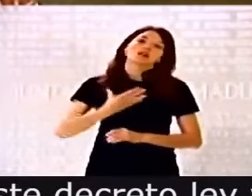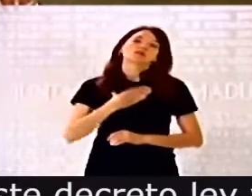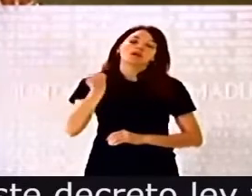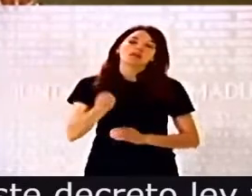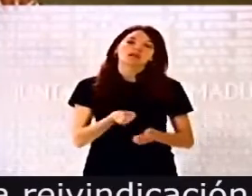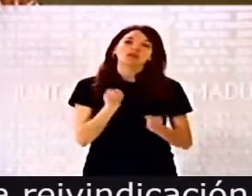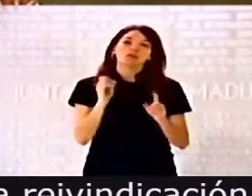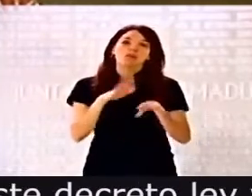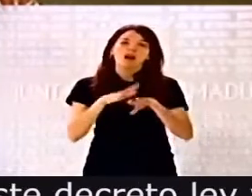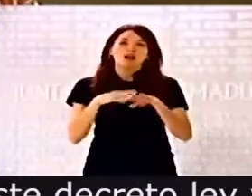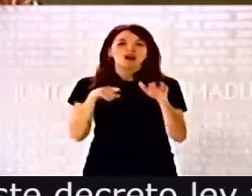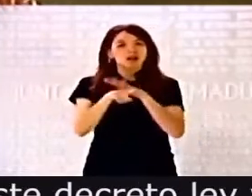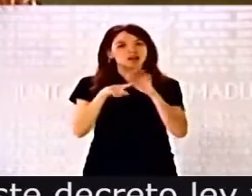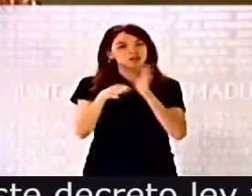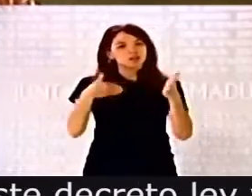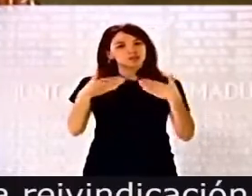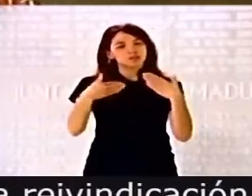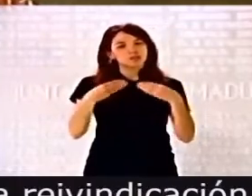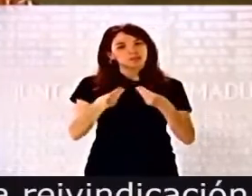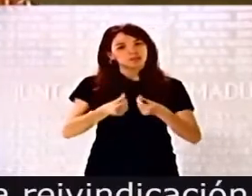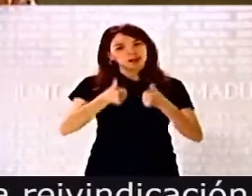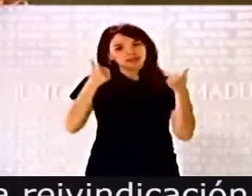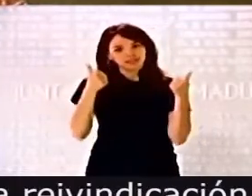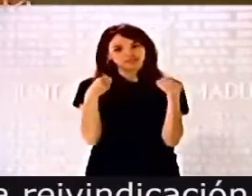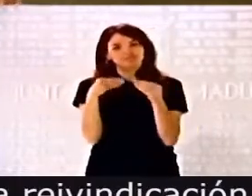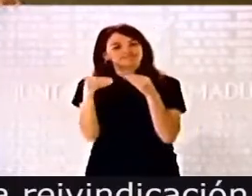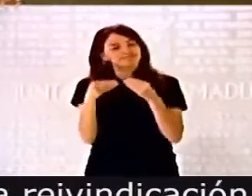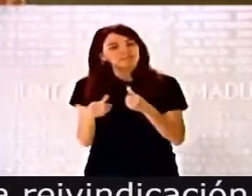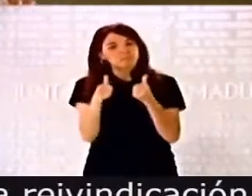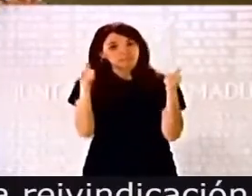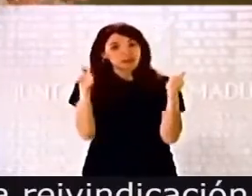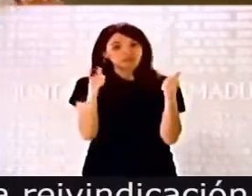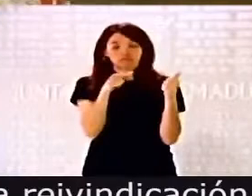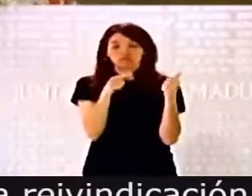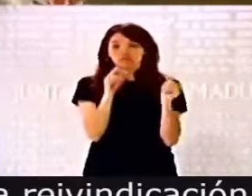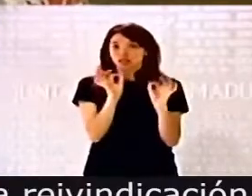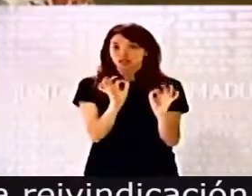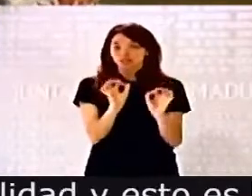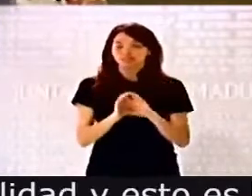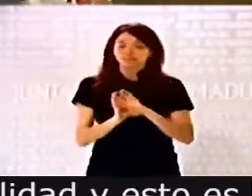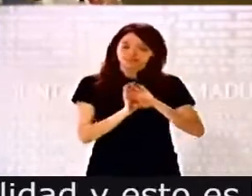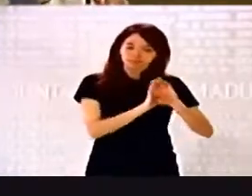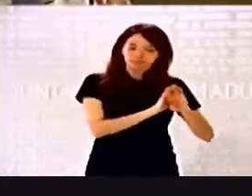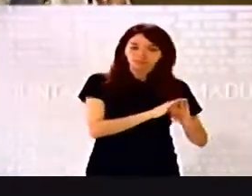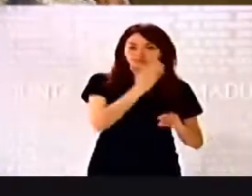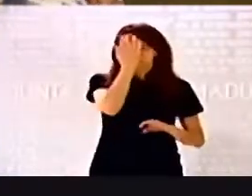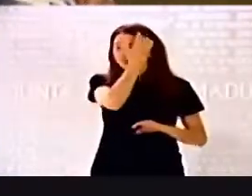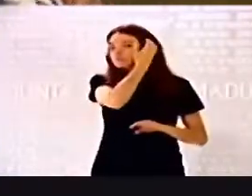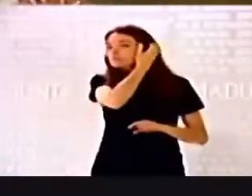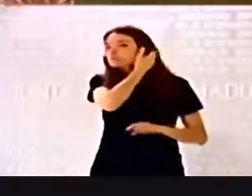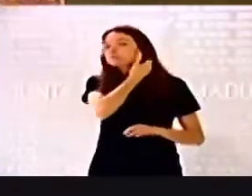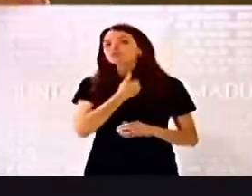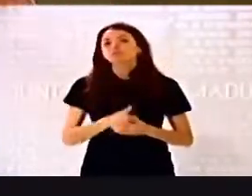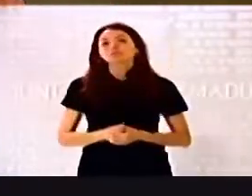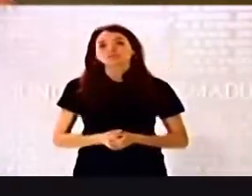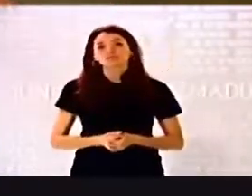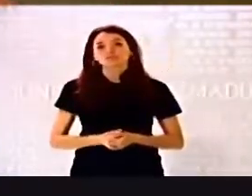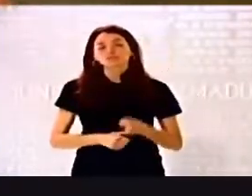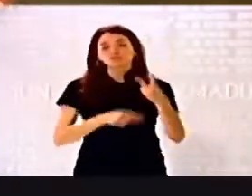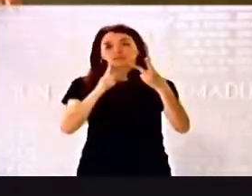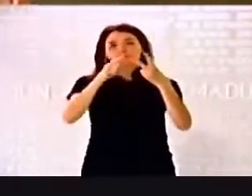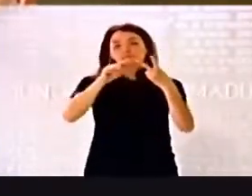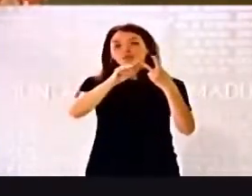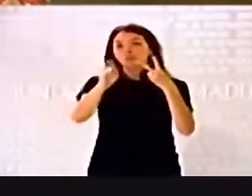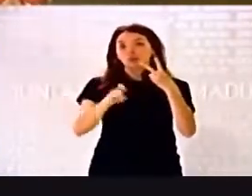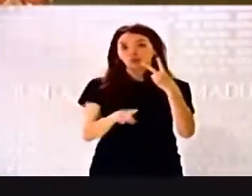de la agilización y de la flexibilidad, y esto es lo que hace. Y en cuanto a lo que planteas de las campañas